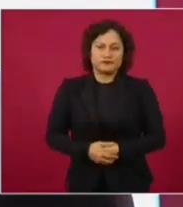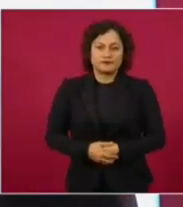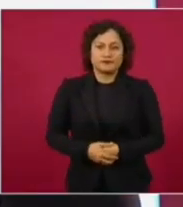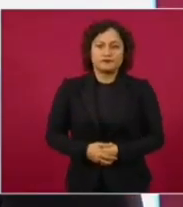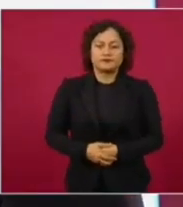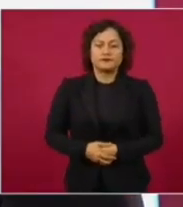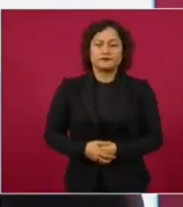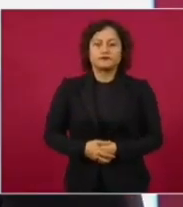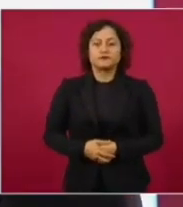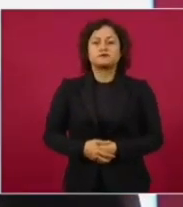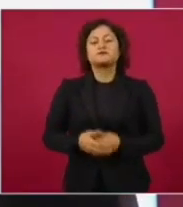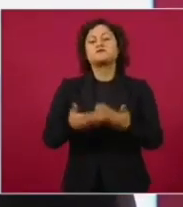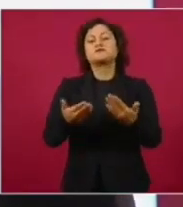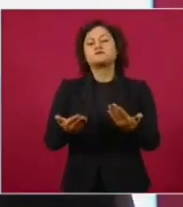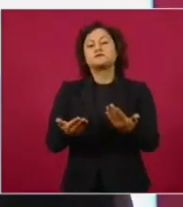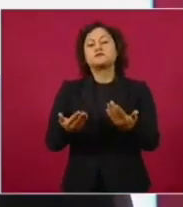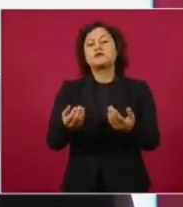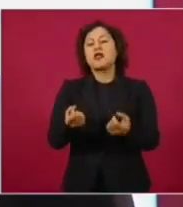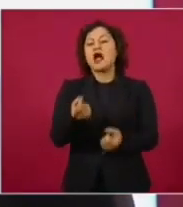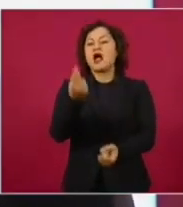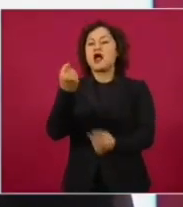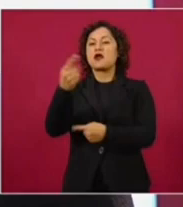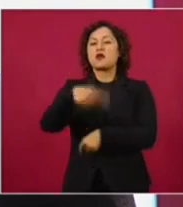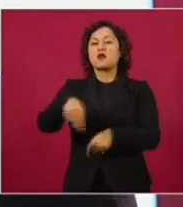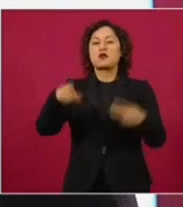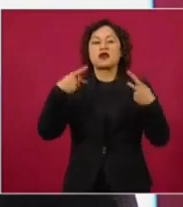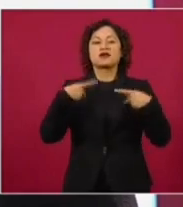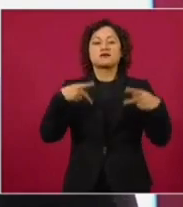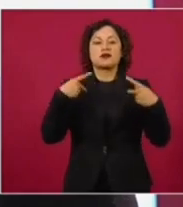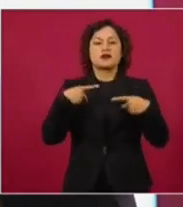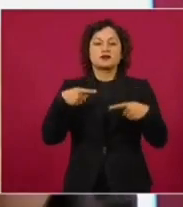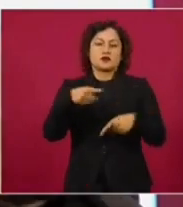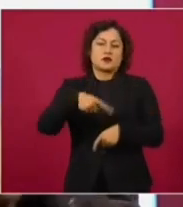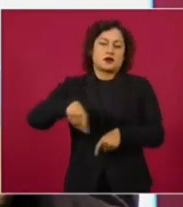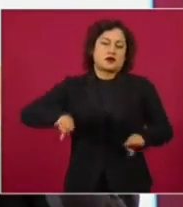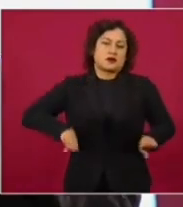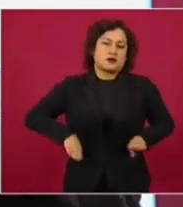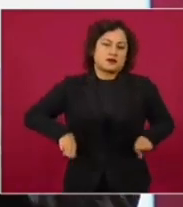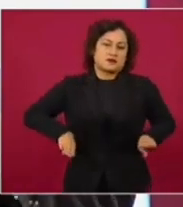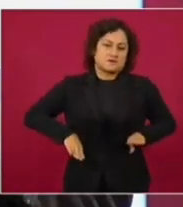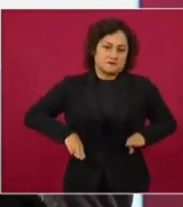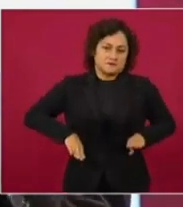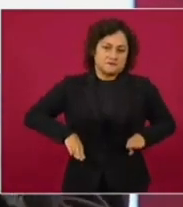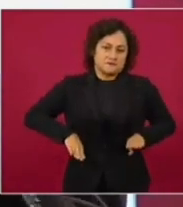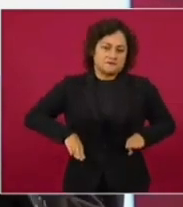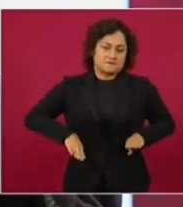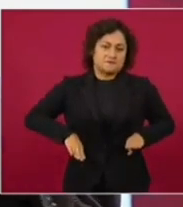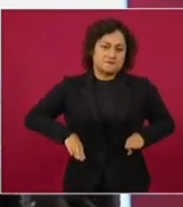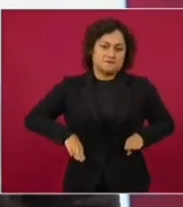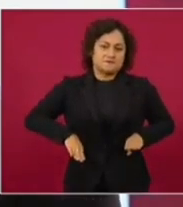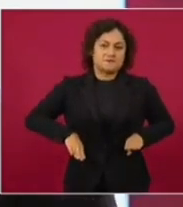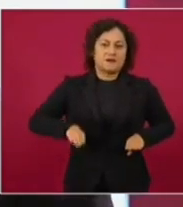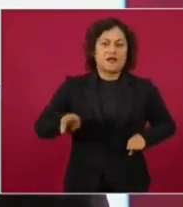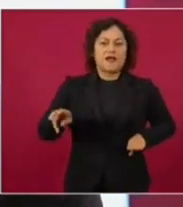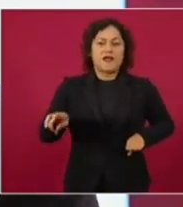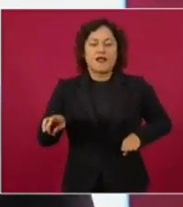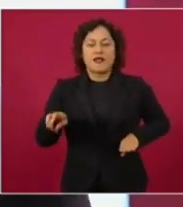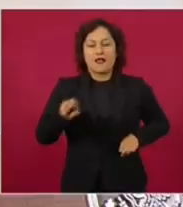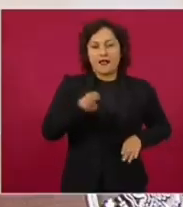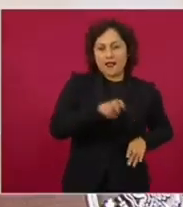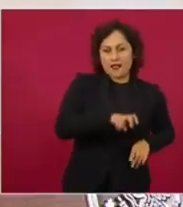Dicen los moderados que se quieren pasar como